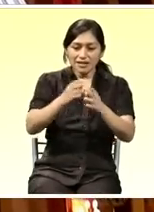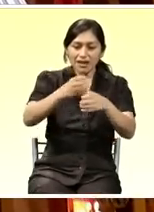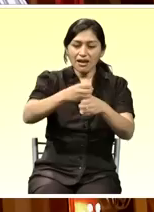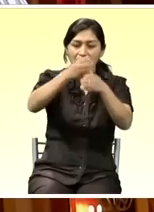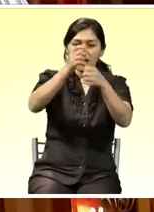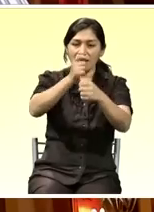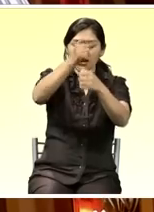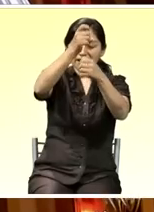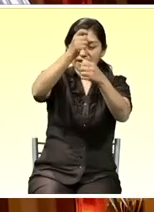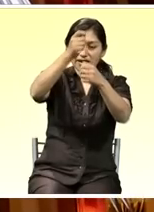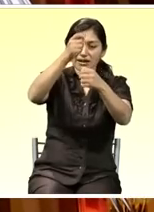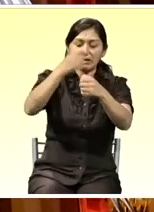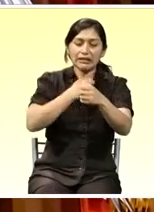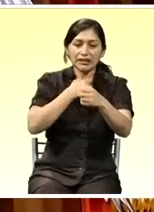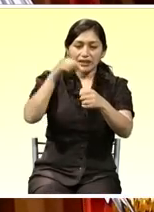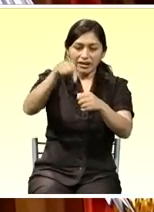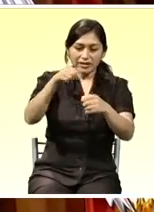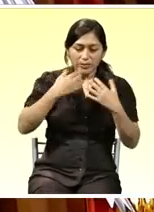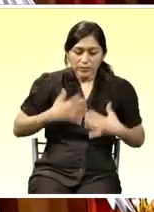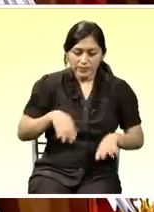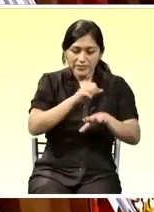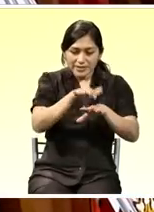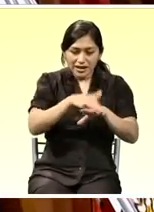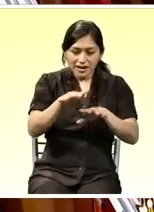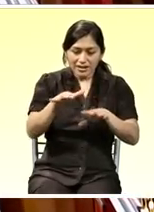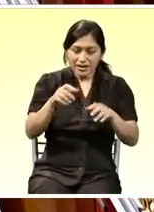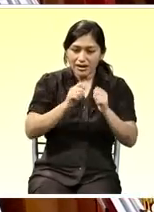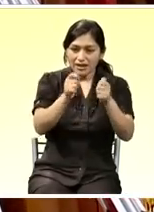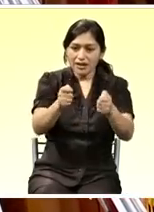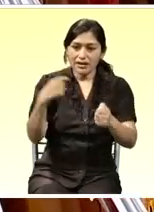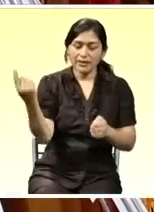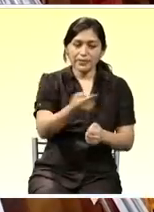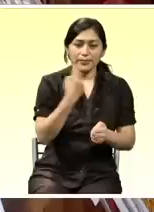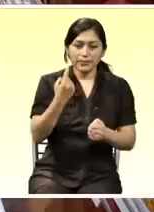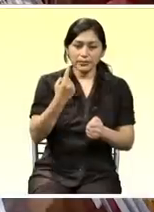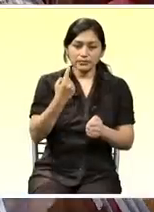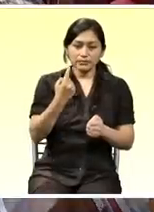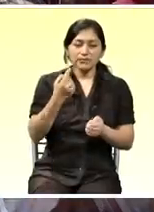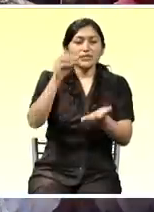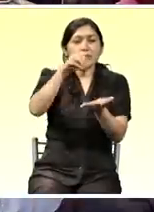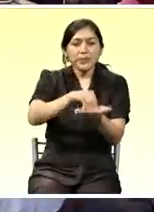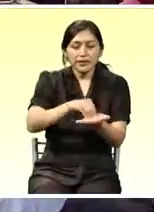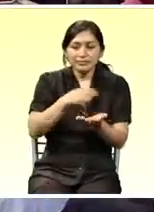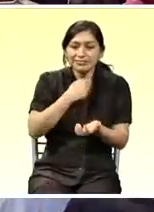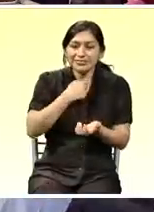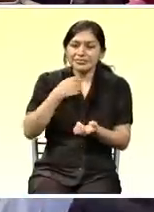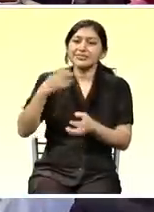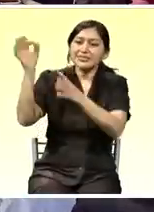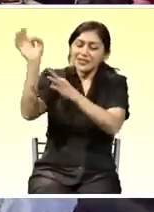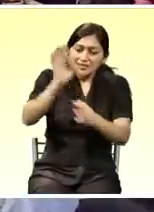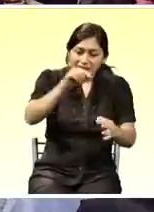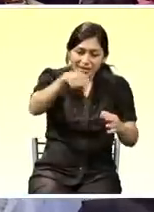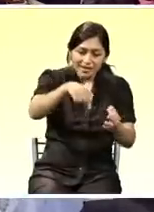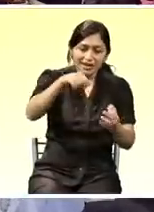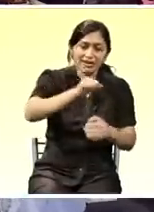misa. Quisiste venir en tu milagrosa imagen a esta ciudad de Salta a buscar